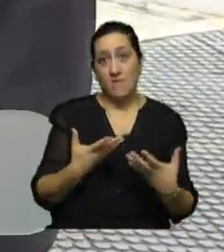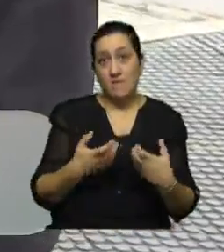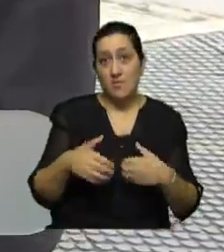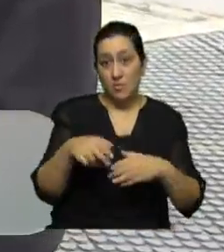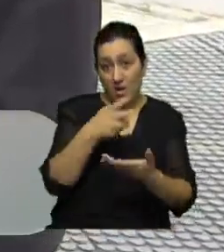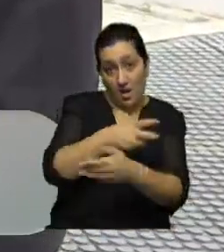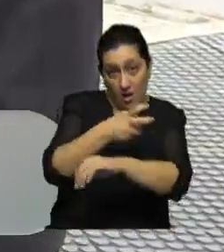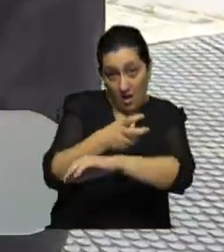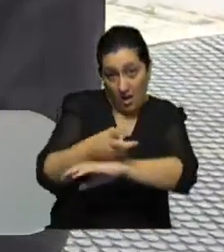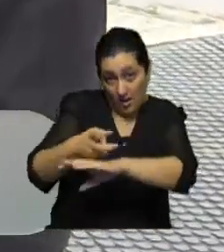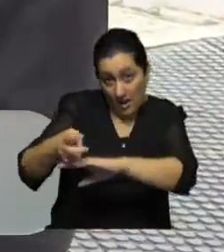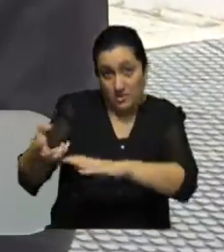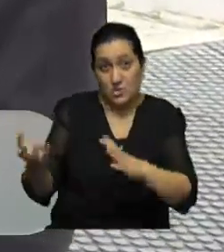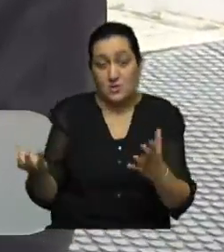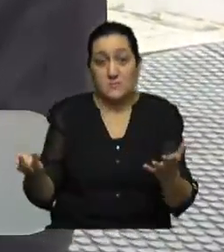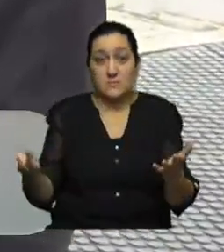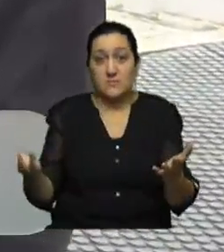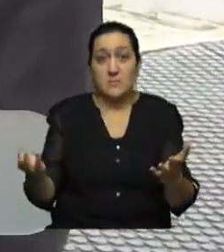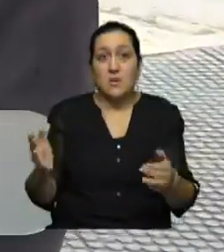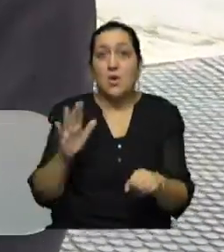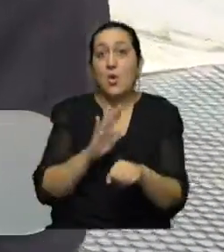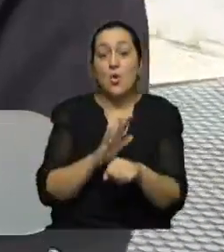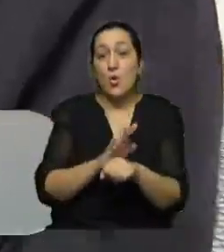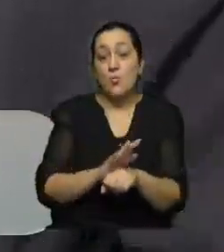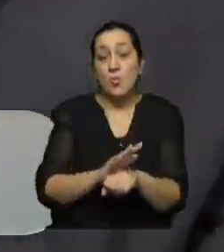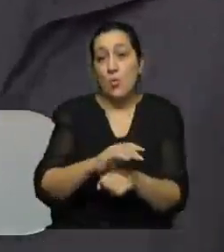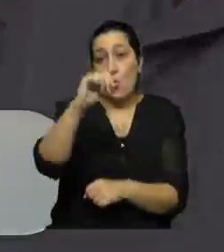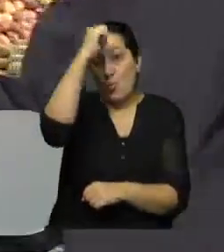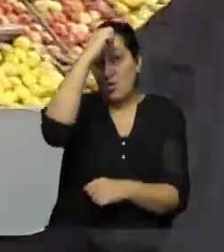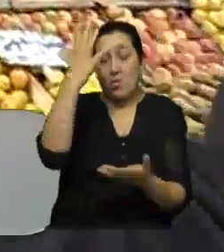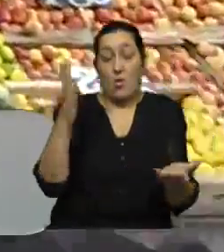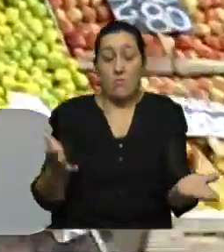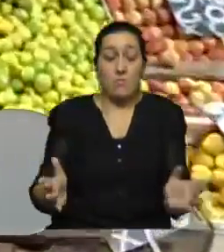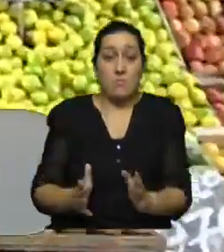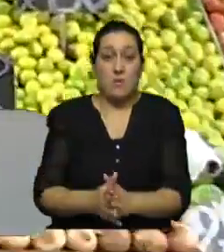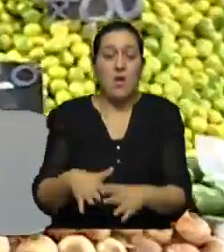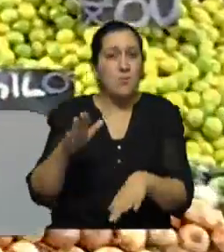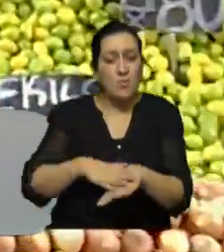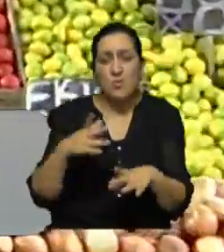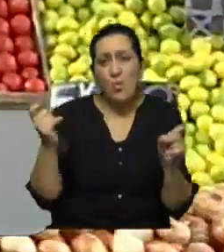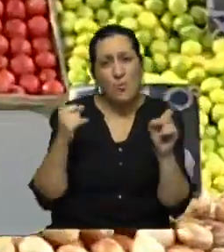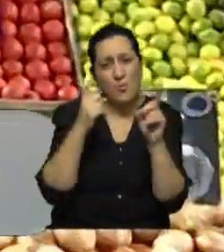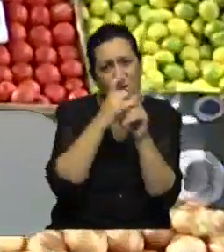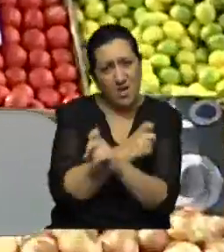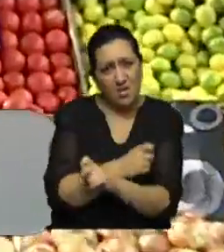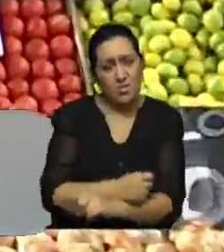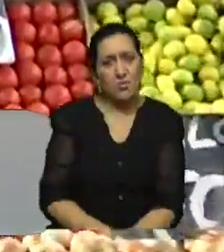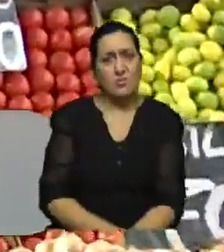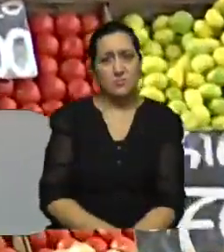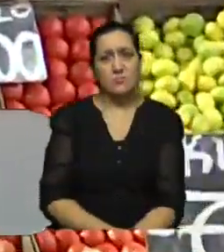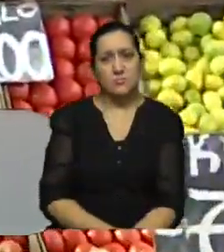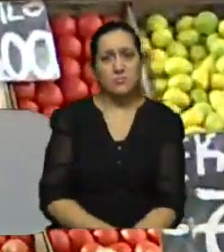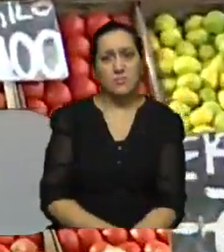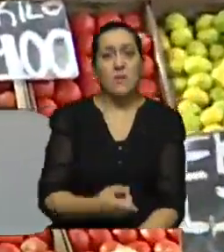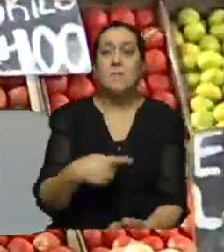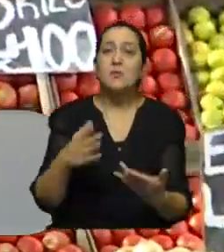He vivido como si fuera hoy en día, como si fuera un indio, digo. Pasado momentos difíciles, digo. Me ha tocado vivir, digo.